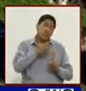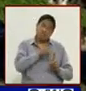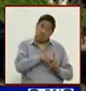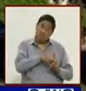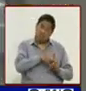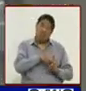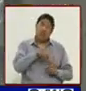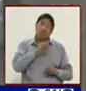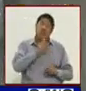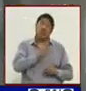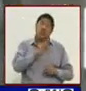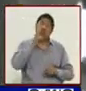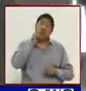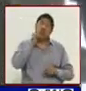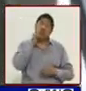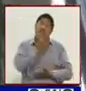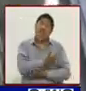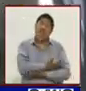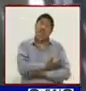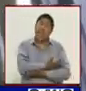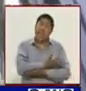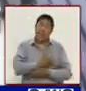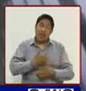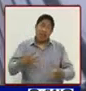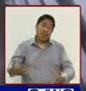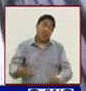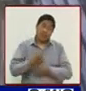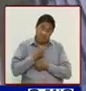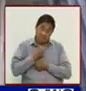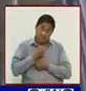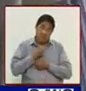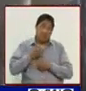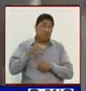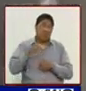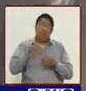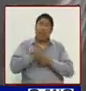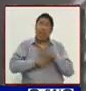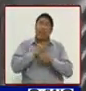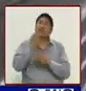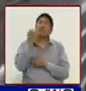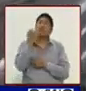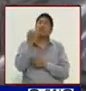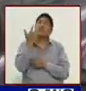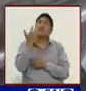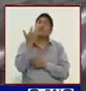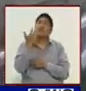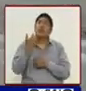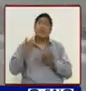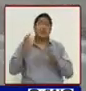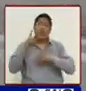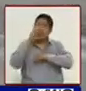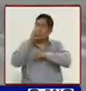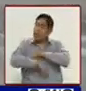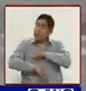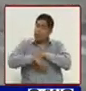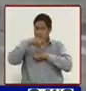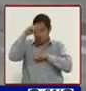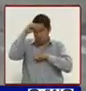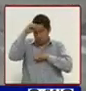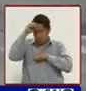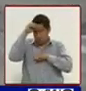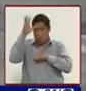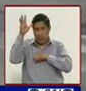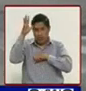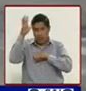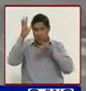de 13 años. Ya se ha logrado una sentencia condenatoria contra el autor de este hecho y está a buen recaudo en una